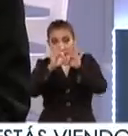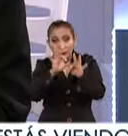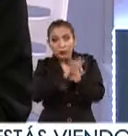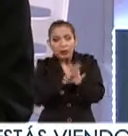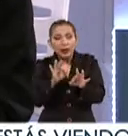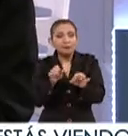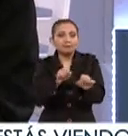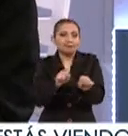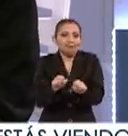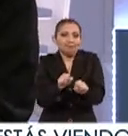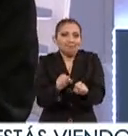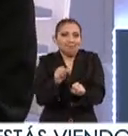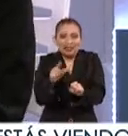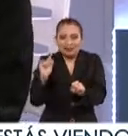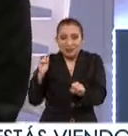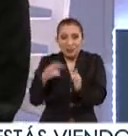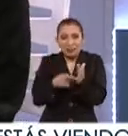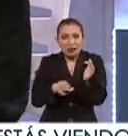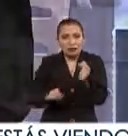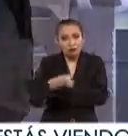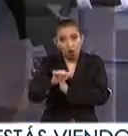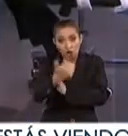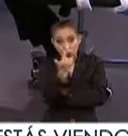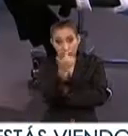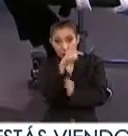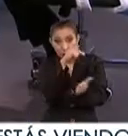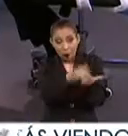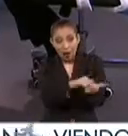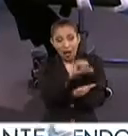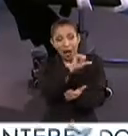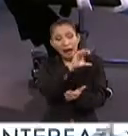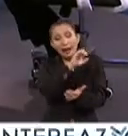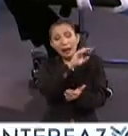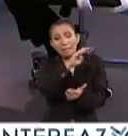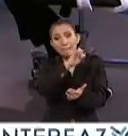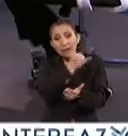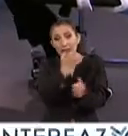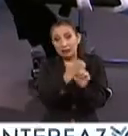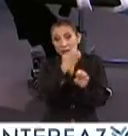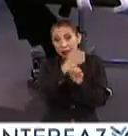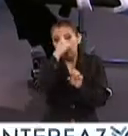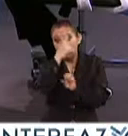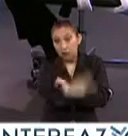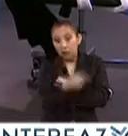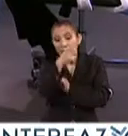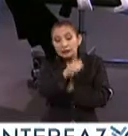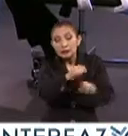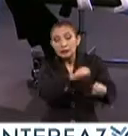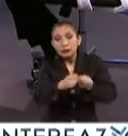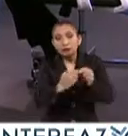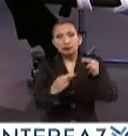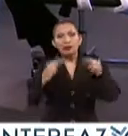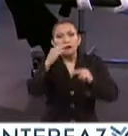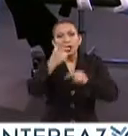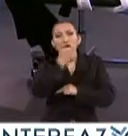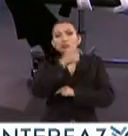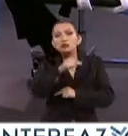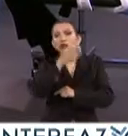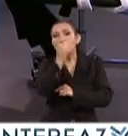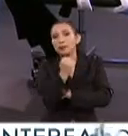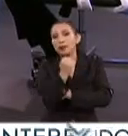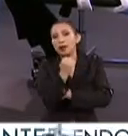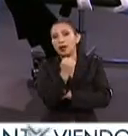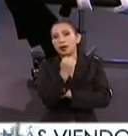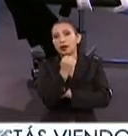provocar sismos como el que se tuvo en 1912 en la zona de Acambay, en Estado de México. Ese sismo alcanzó una magnitud de